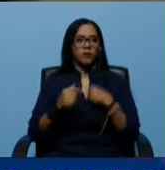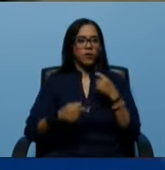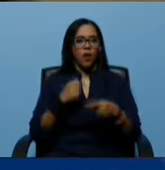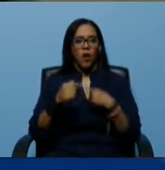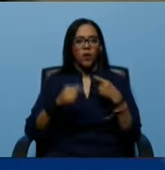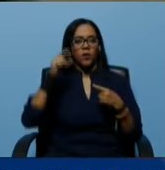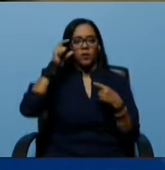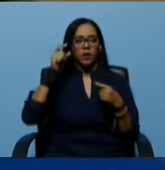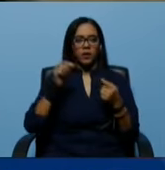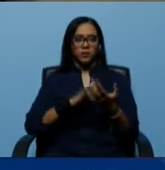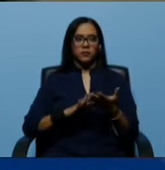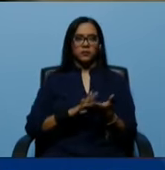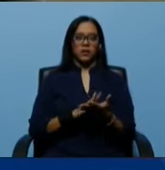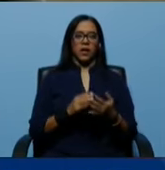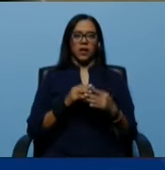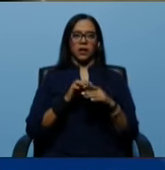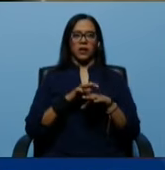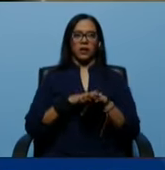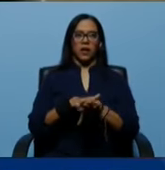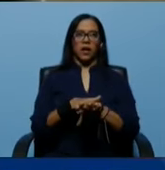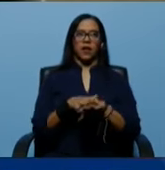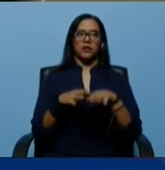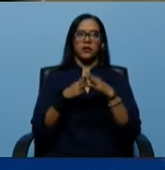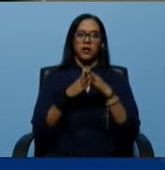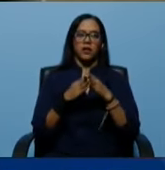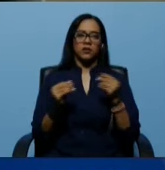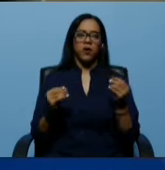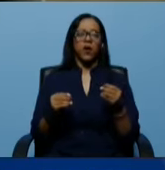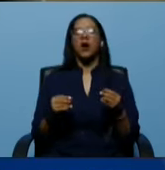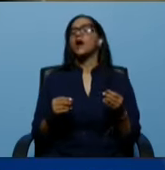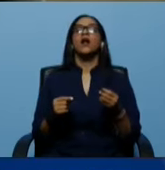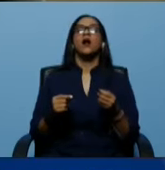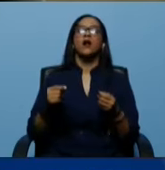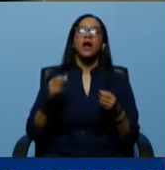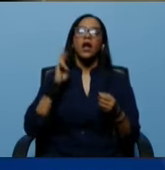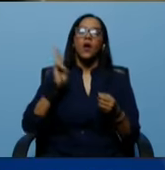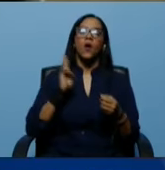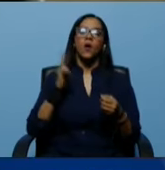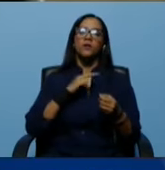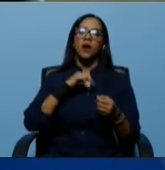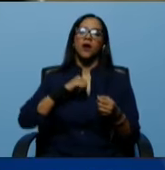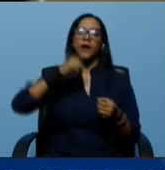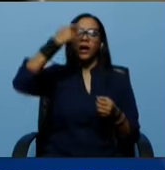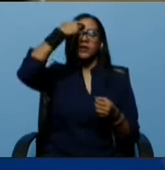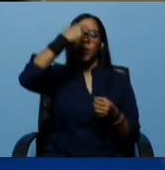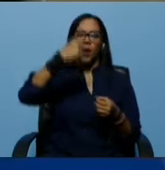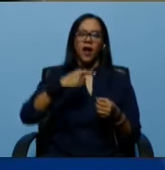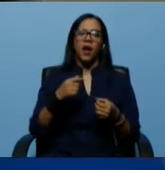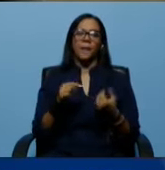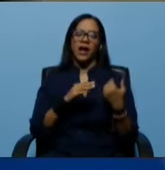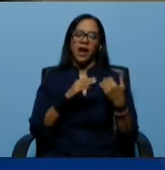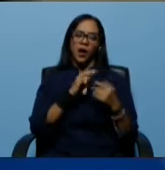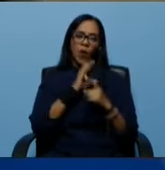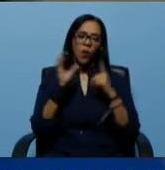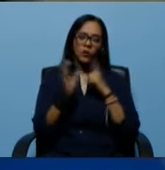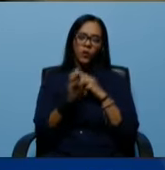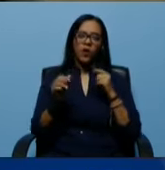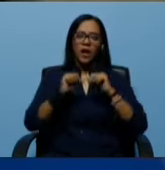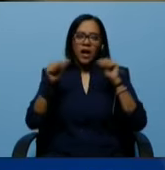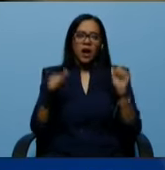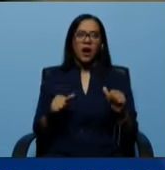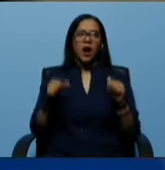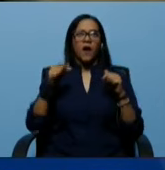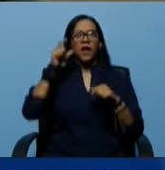en recuperación integral de todo lo que es del uso de nuestro pueblo para la cultura, las artes. Hoy es un